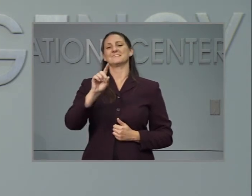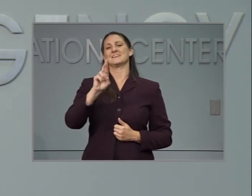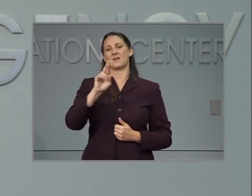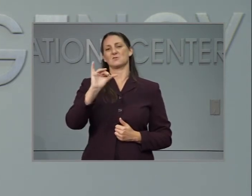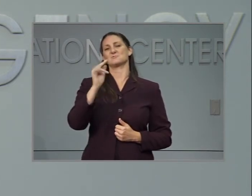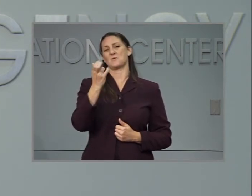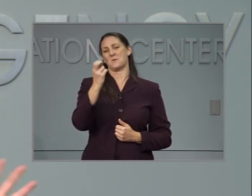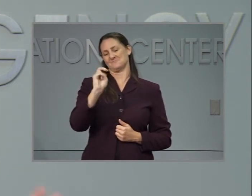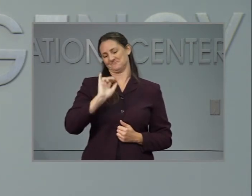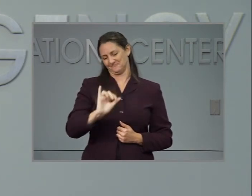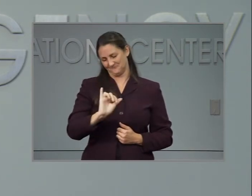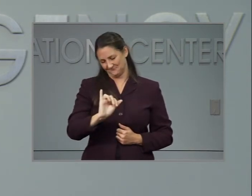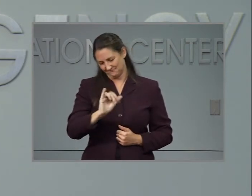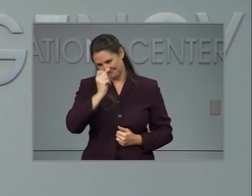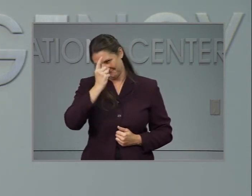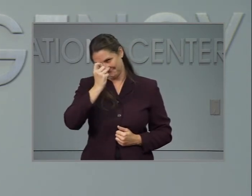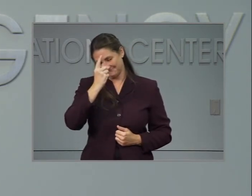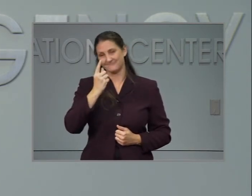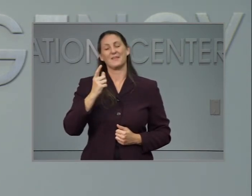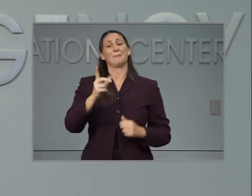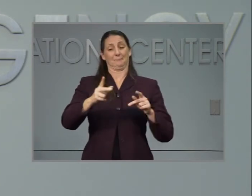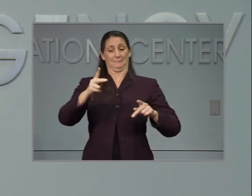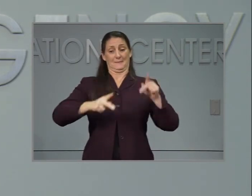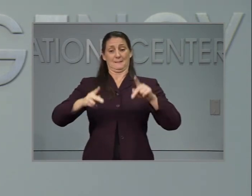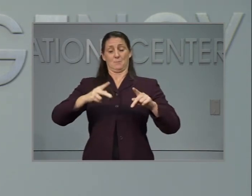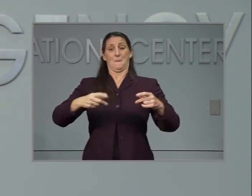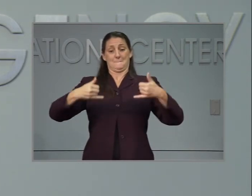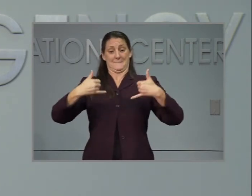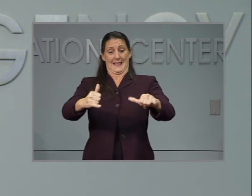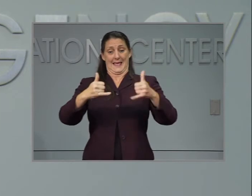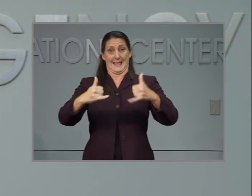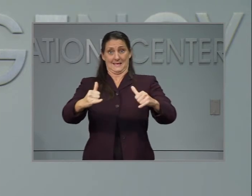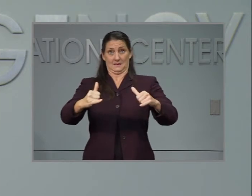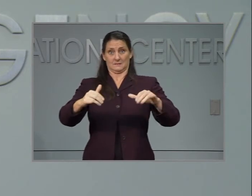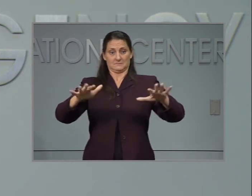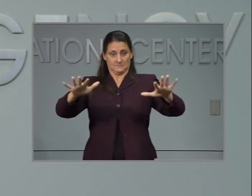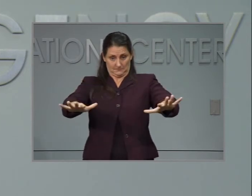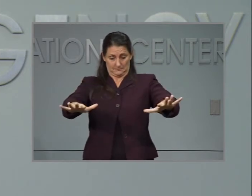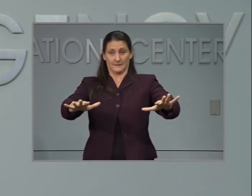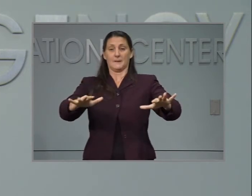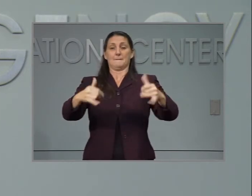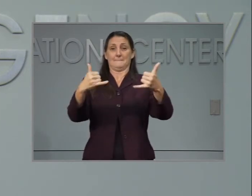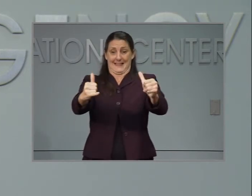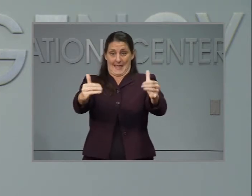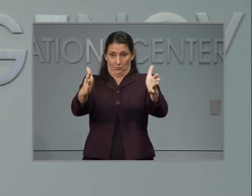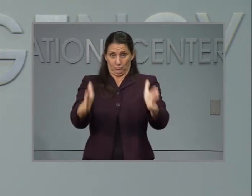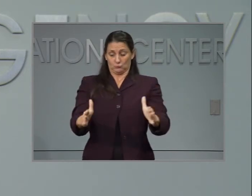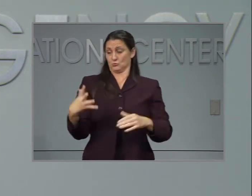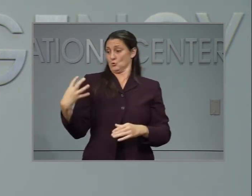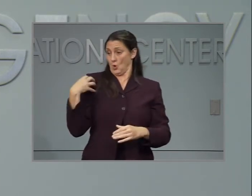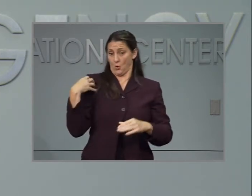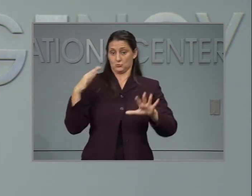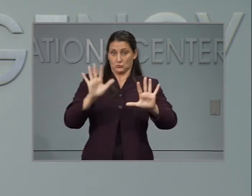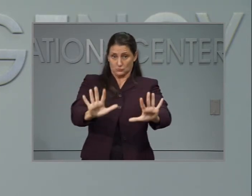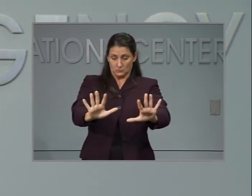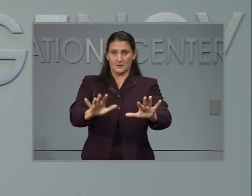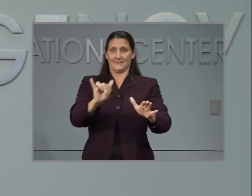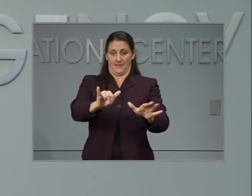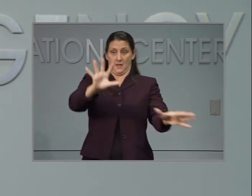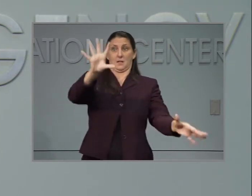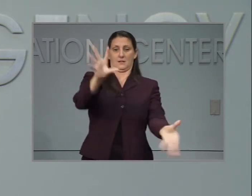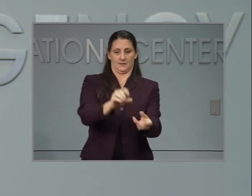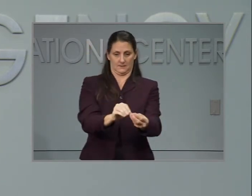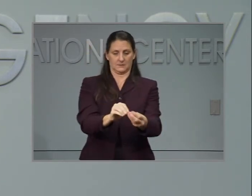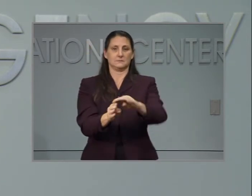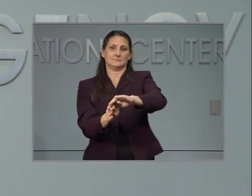Respuesta, consideramos diferente en otro grupo los que están participando en el juego. No tienes que poner por un lado